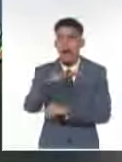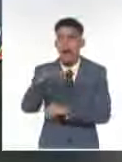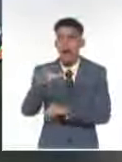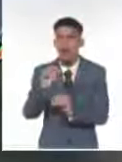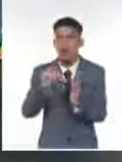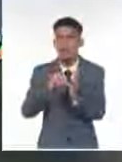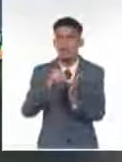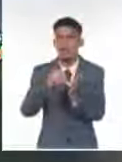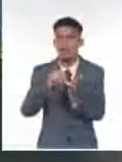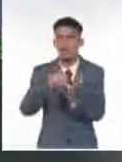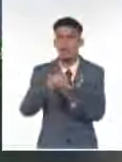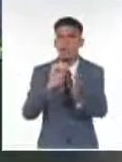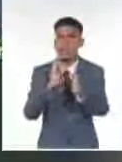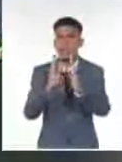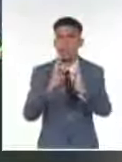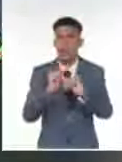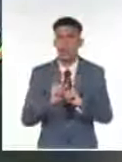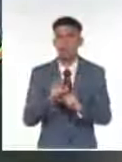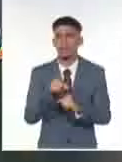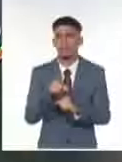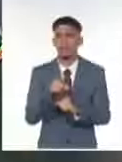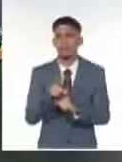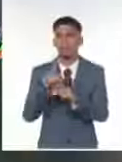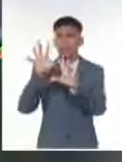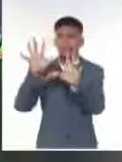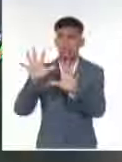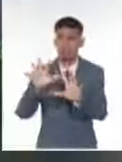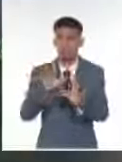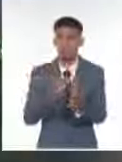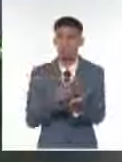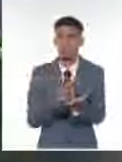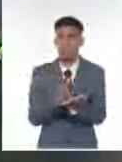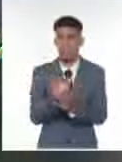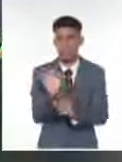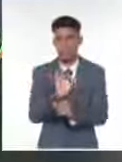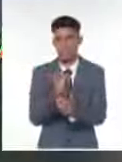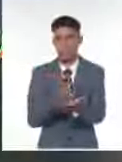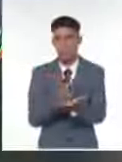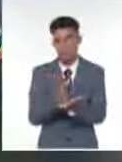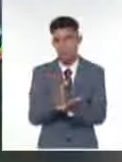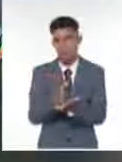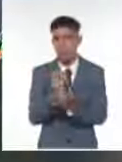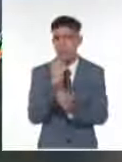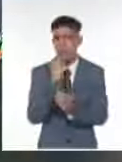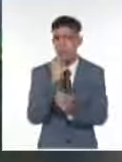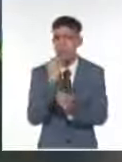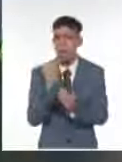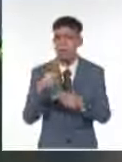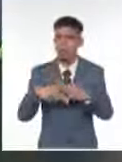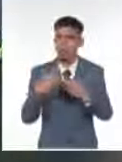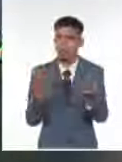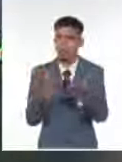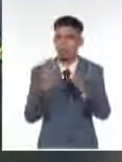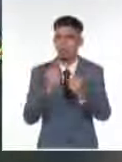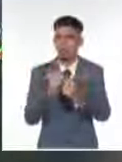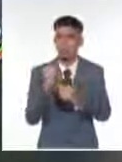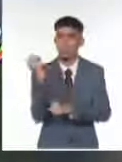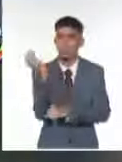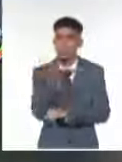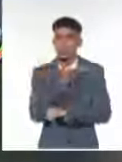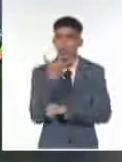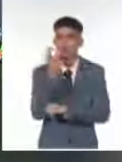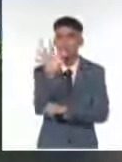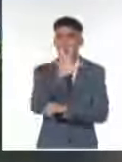seno de un área de bajas presiones que continúa encontrando condiciones favorables para su desarrollo. Tiene vientos máximos sostenidos de 55